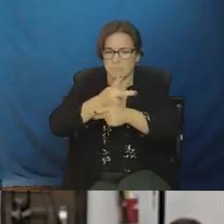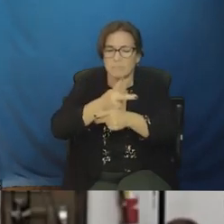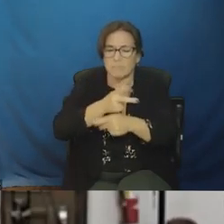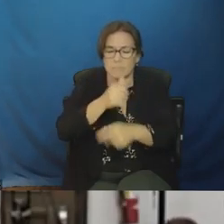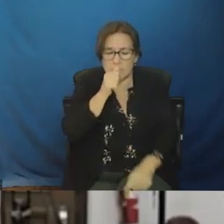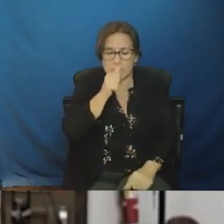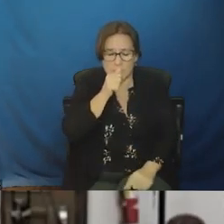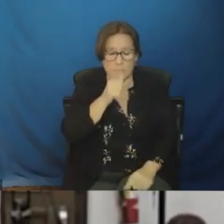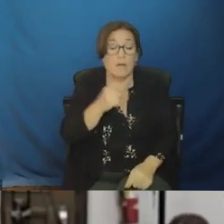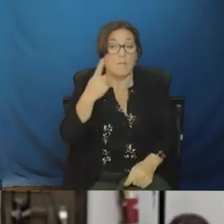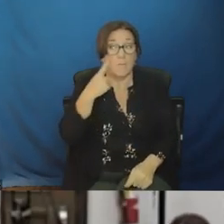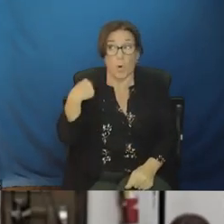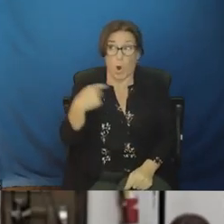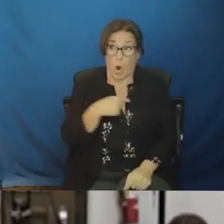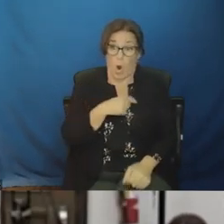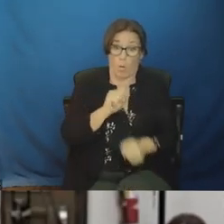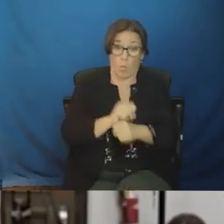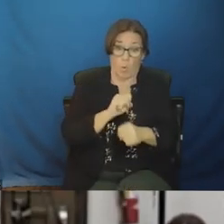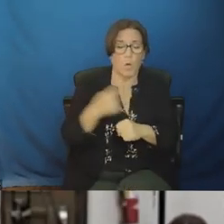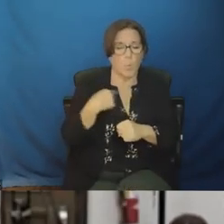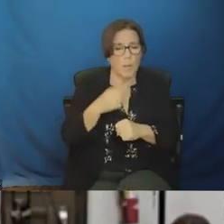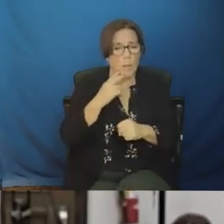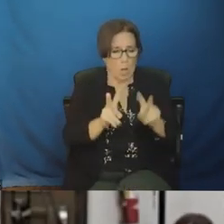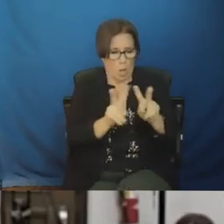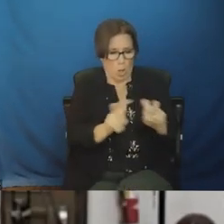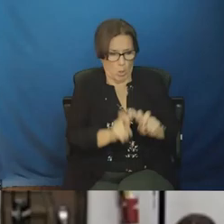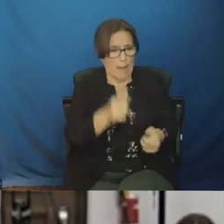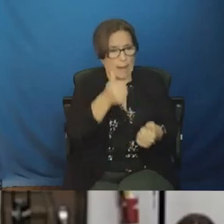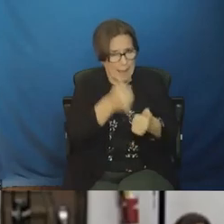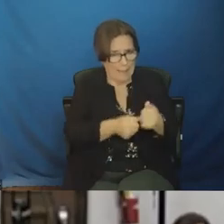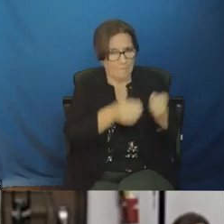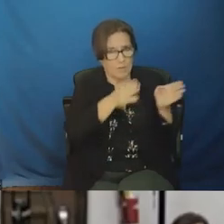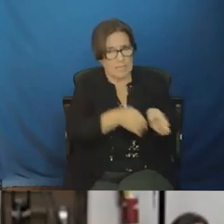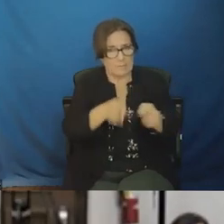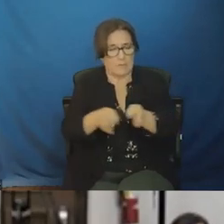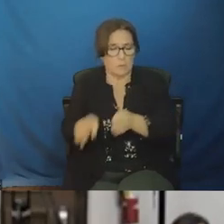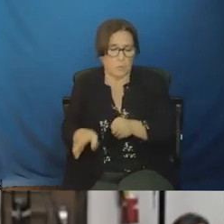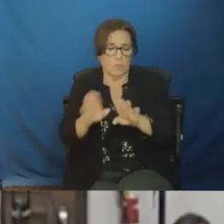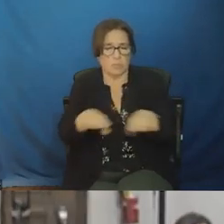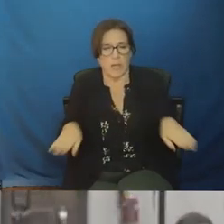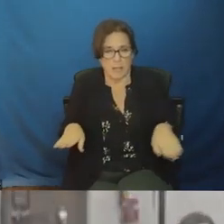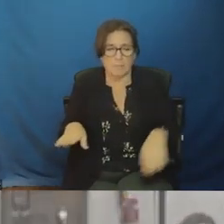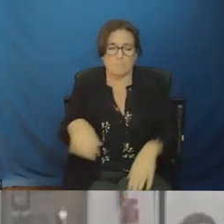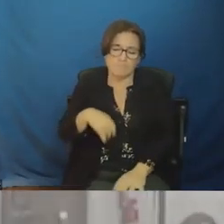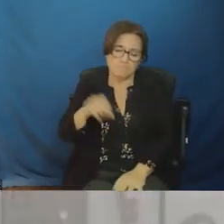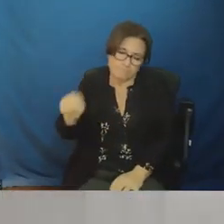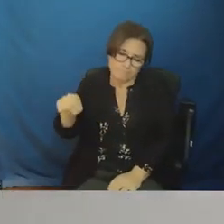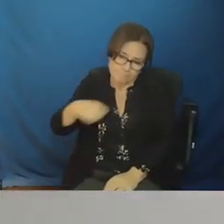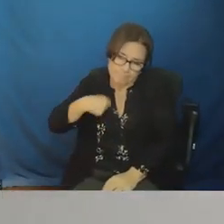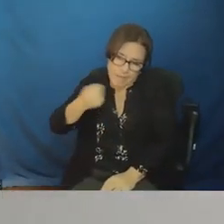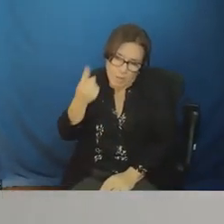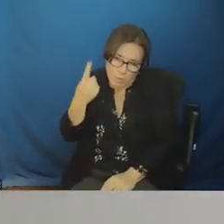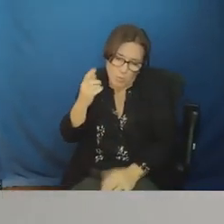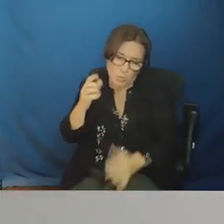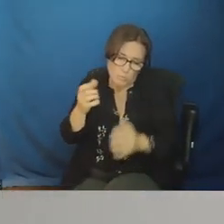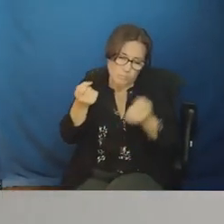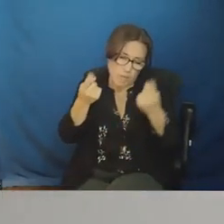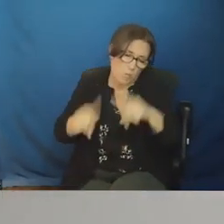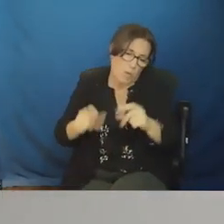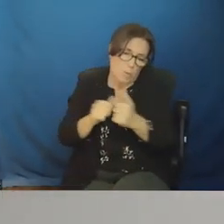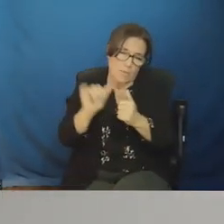privacidad pero para nuestro trabajo interno si vamos a examinar a cada niño individualmente estoy de acuerdo con